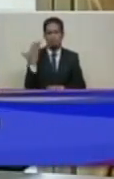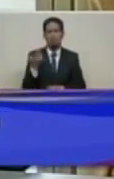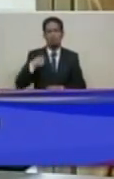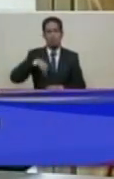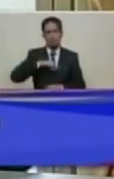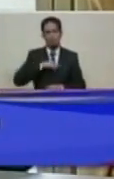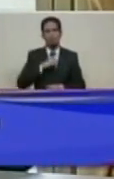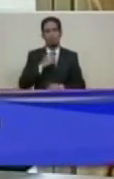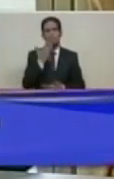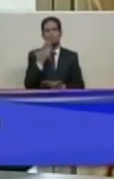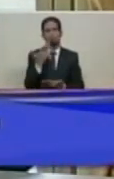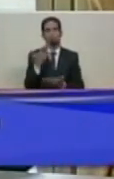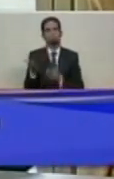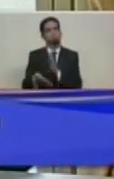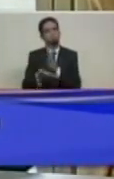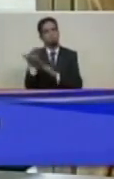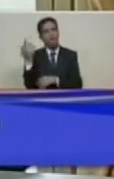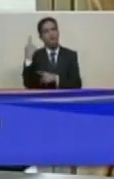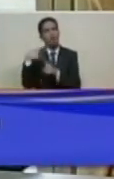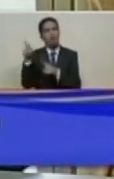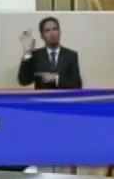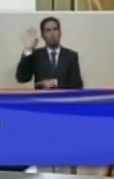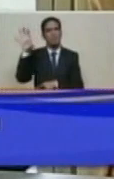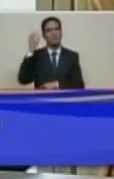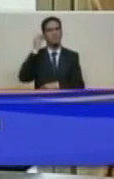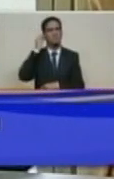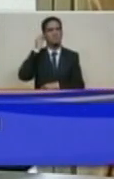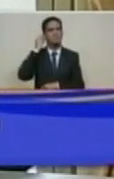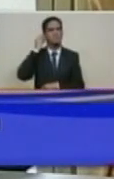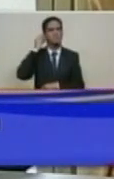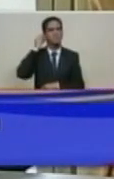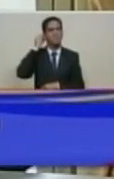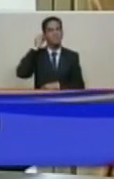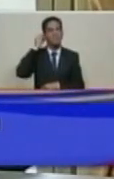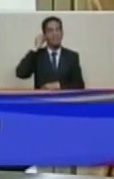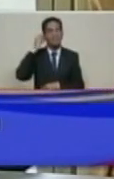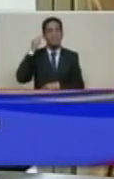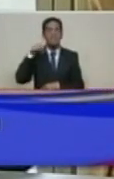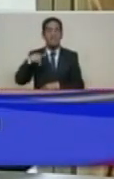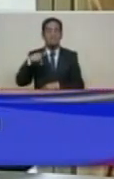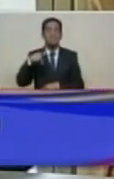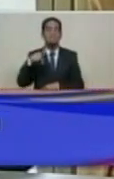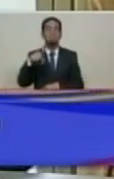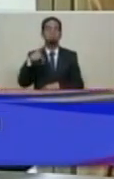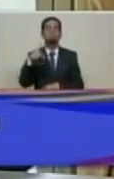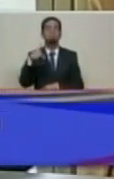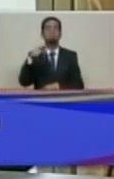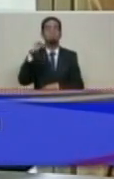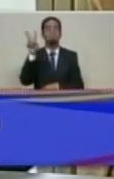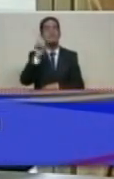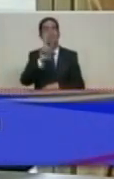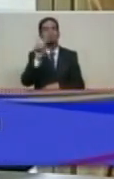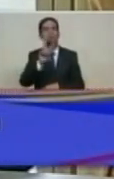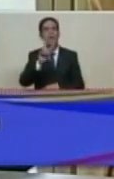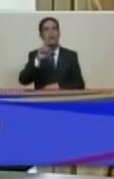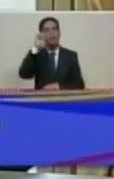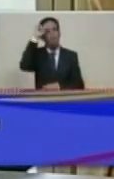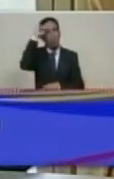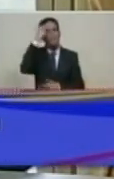sale del país. Y nuestra patria es reconocida como una patria heroica, de